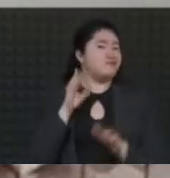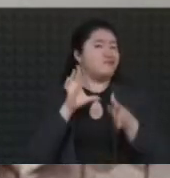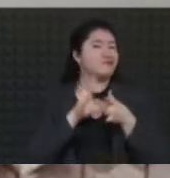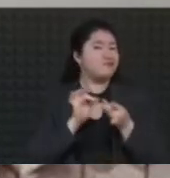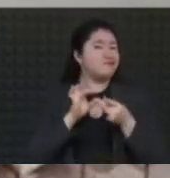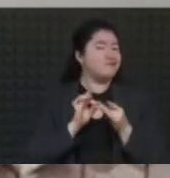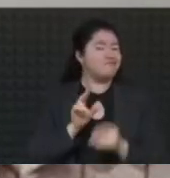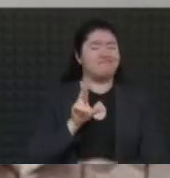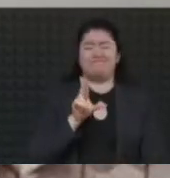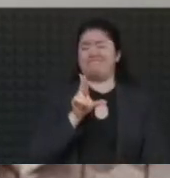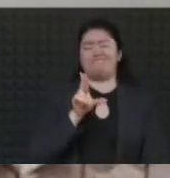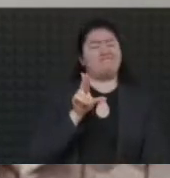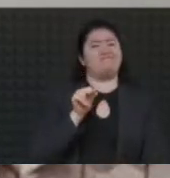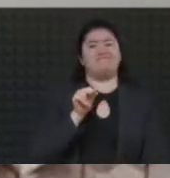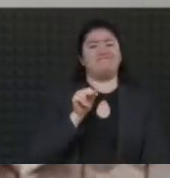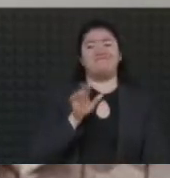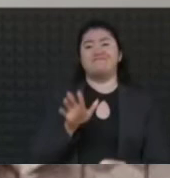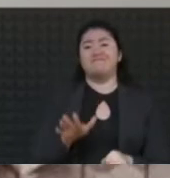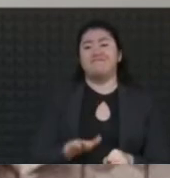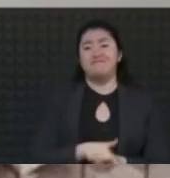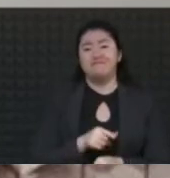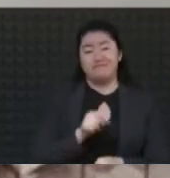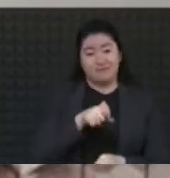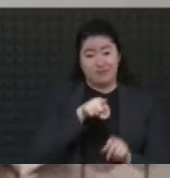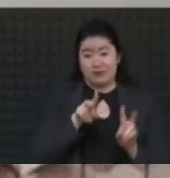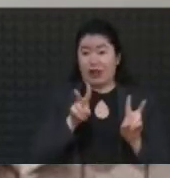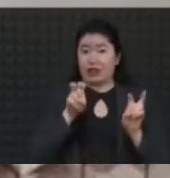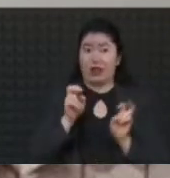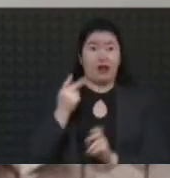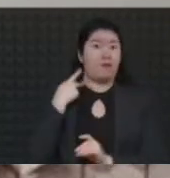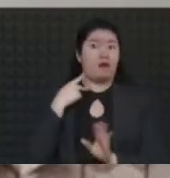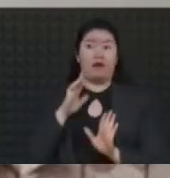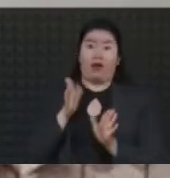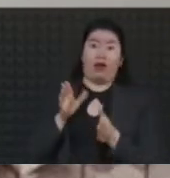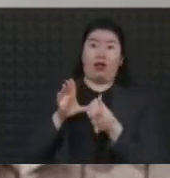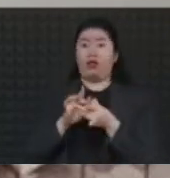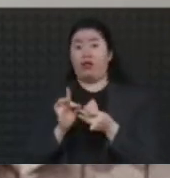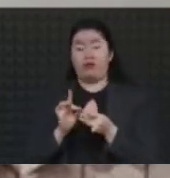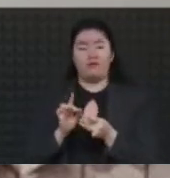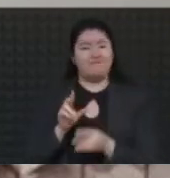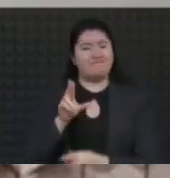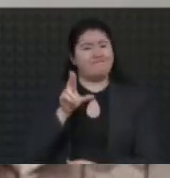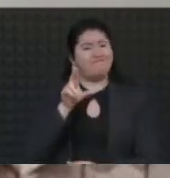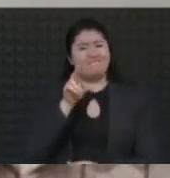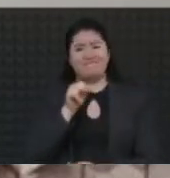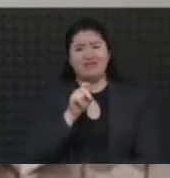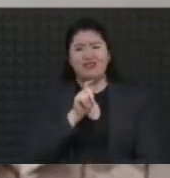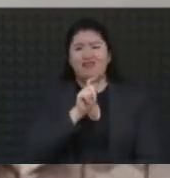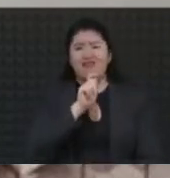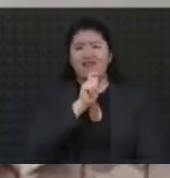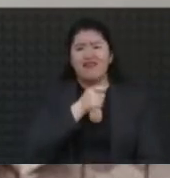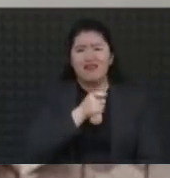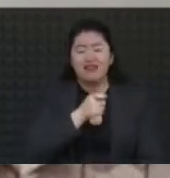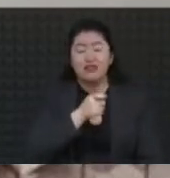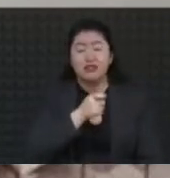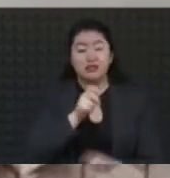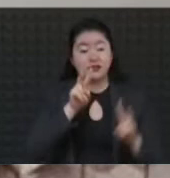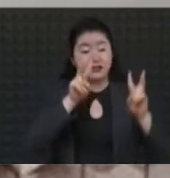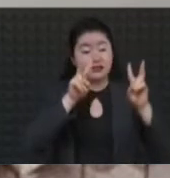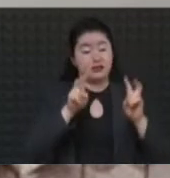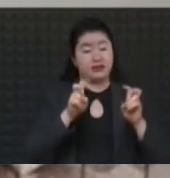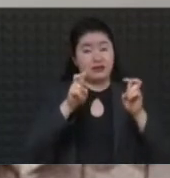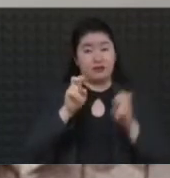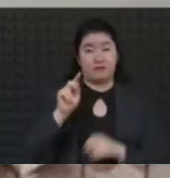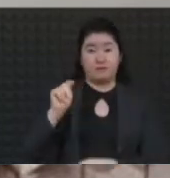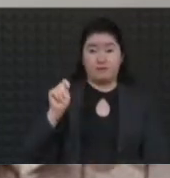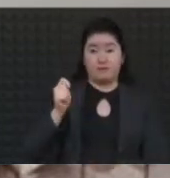porque me parece que esto no se puede politizar de ninguna manera. Este es un tema técnico, así lo veo yo, es un